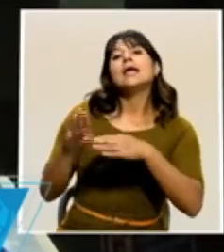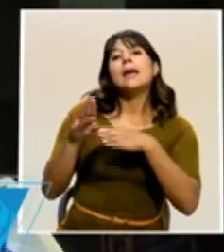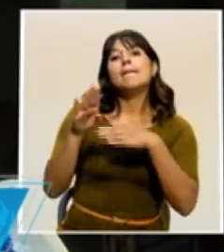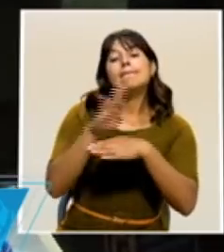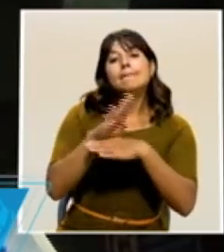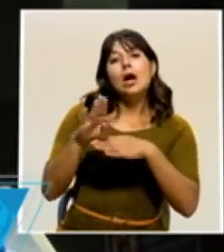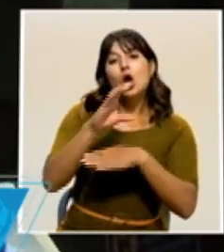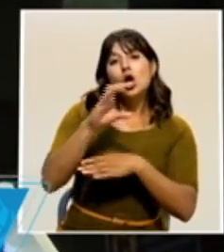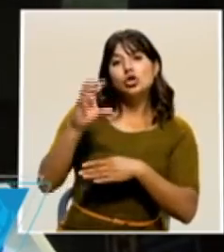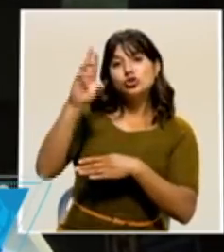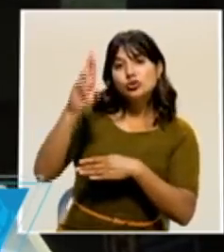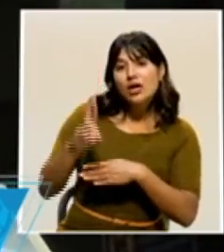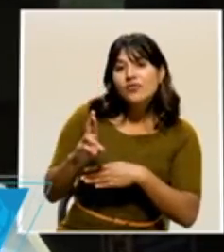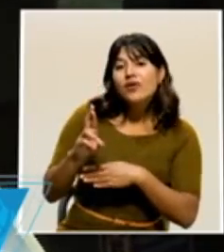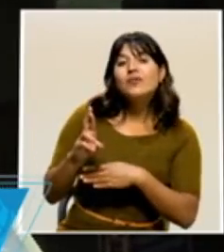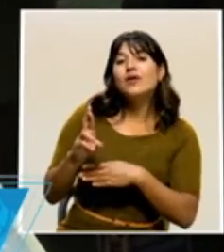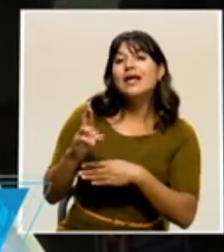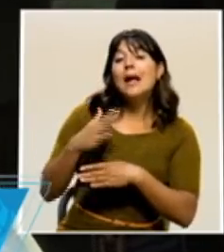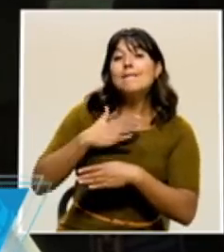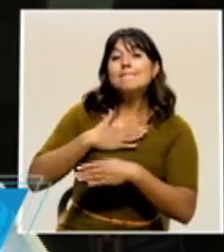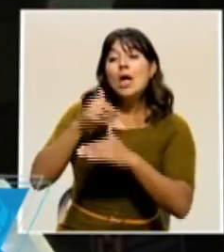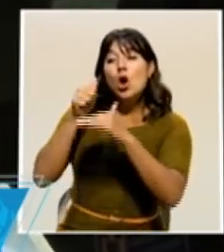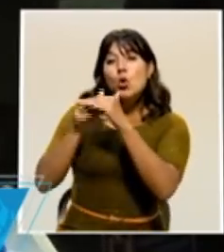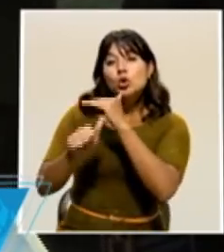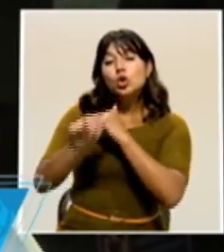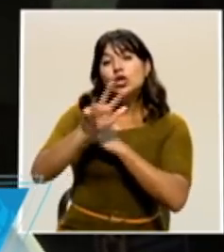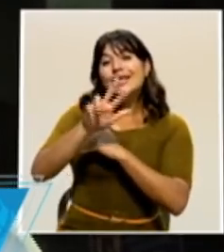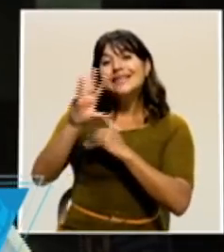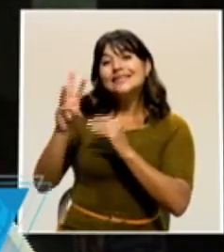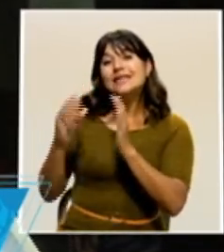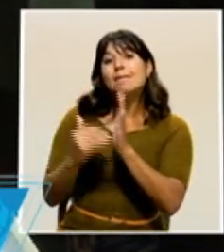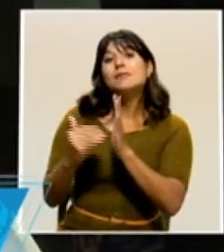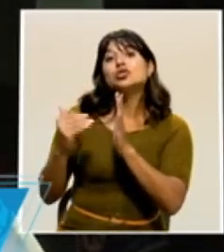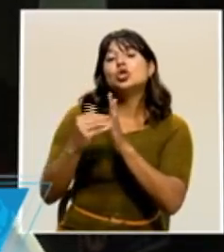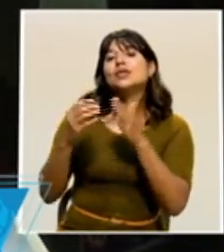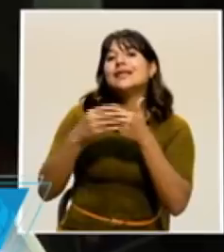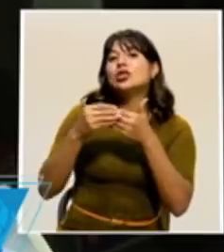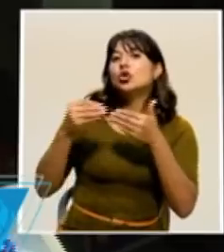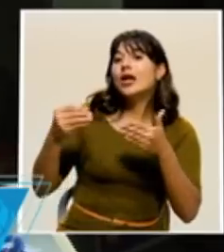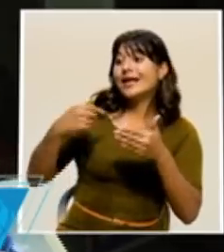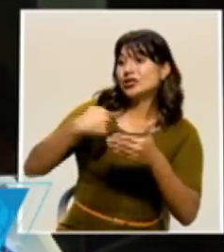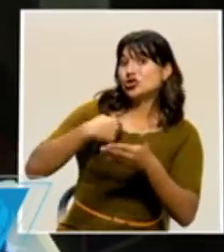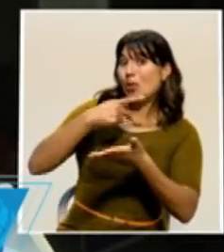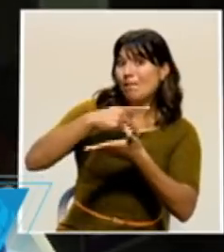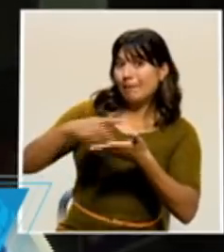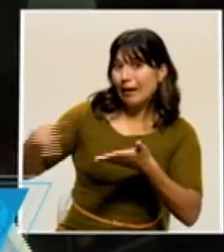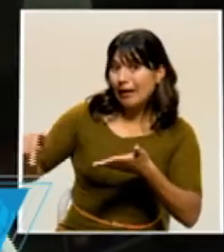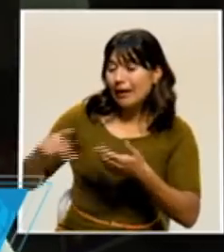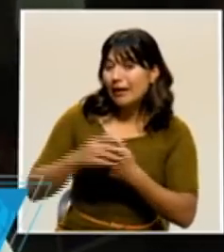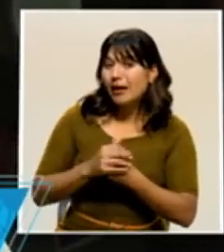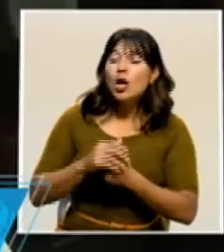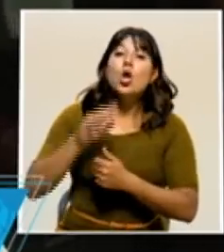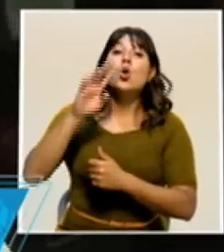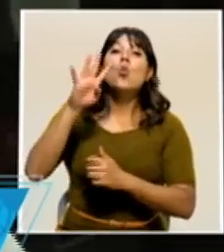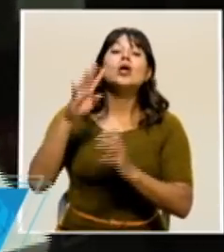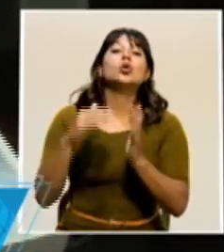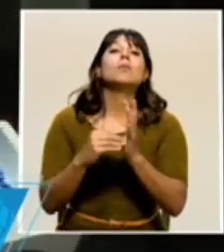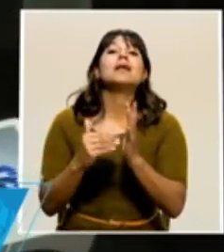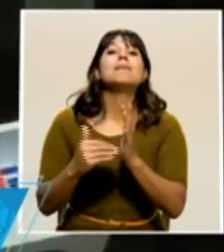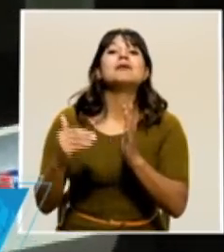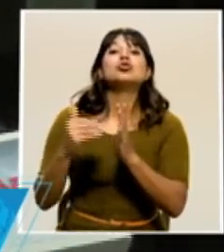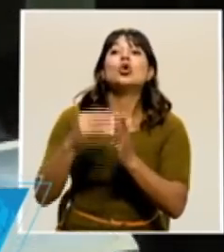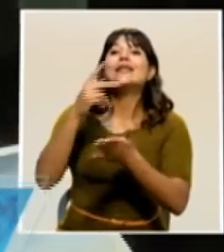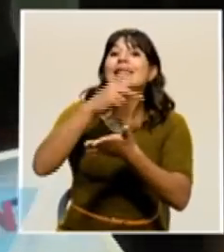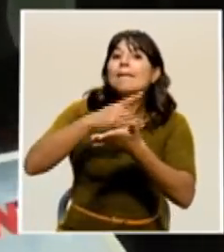Rica se me ocultaron 36 millones de dólares de pagos, 4.000 millones de dólares de